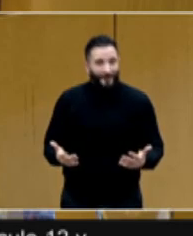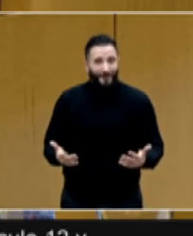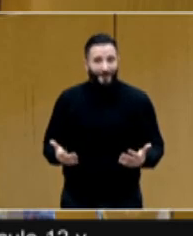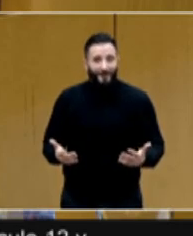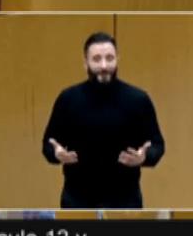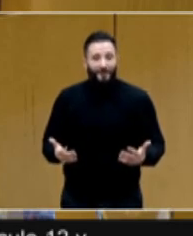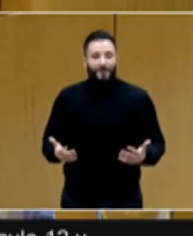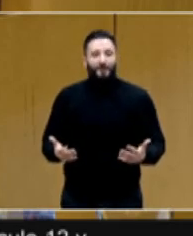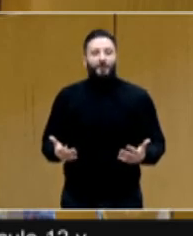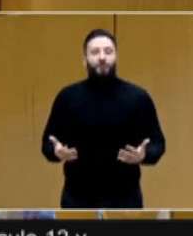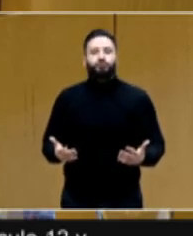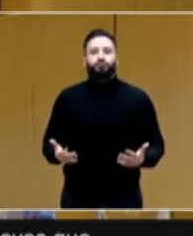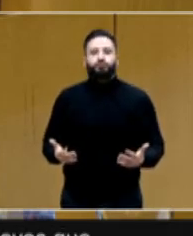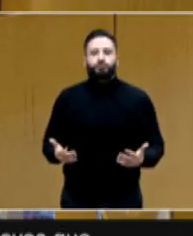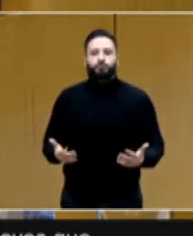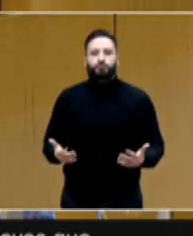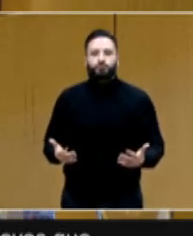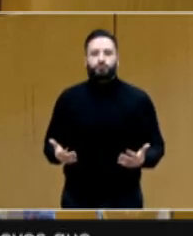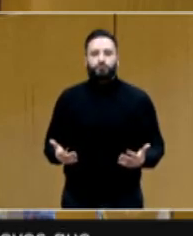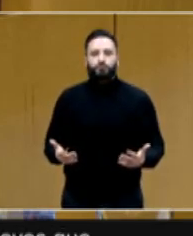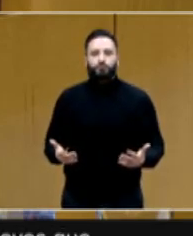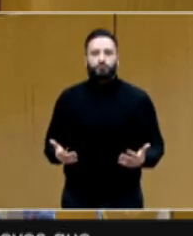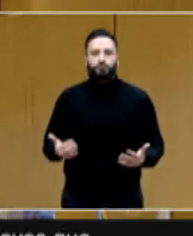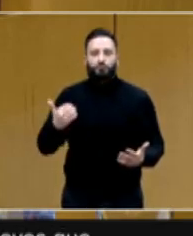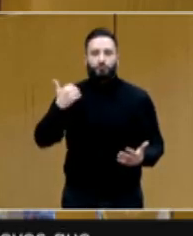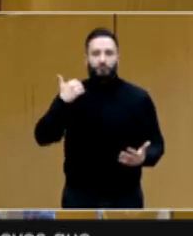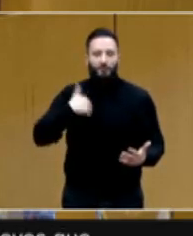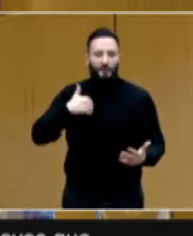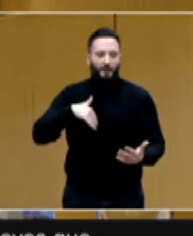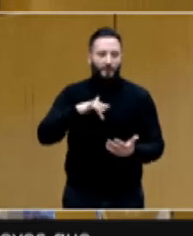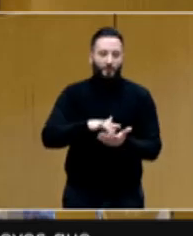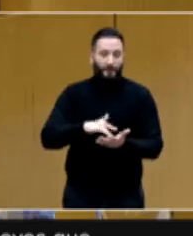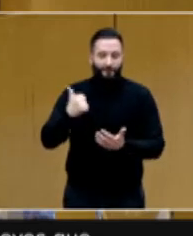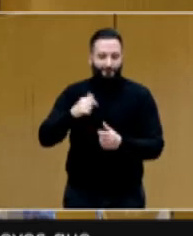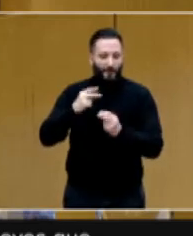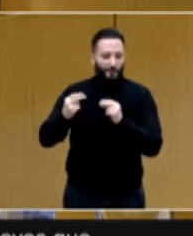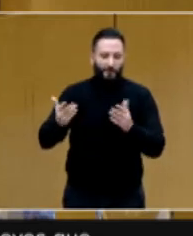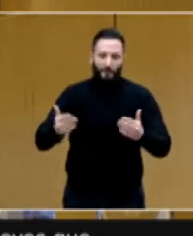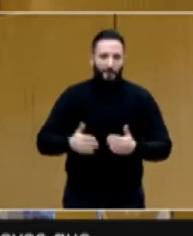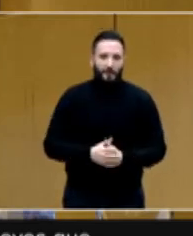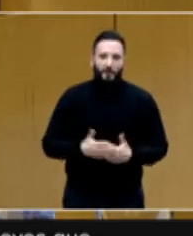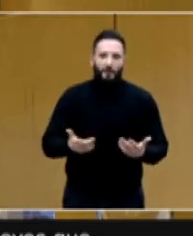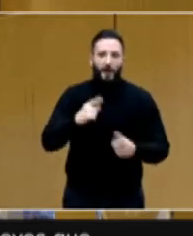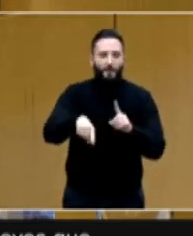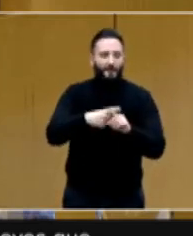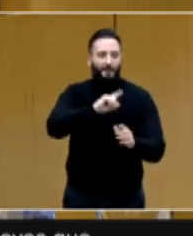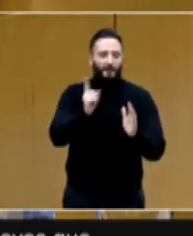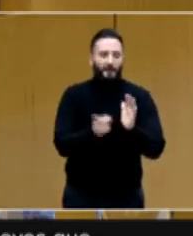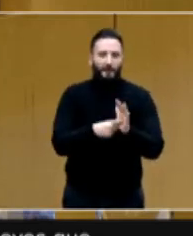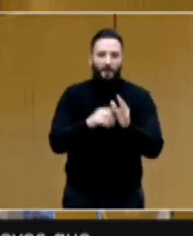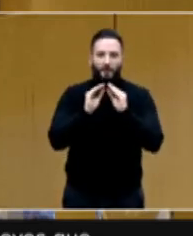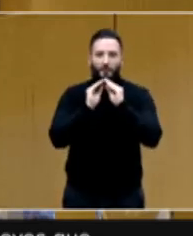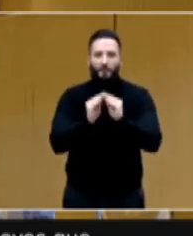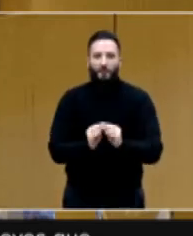jarra que aún así lo que estamos en este ámbito llamamos ya efectos colaterales de la ley o sea lo que no hizo el legislador Porque esa porque su intención